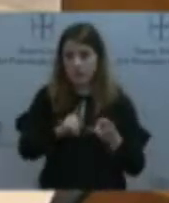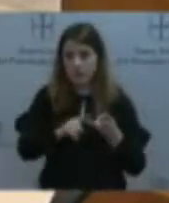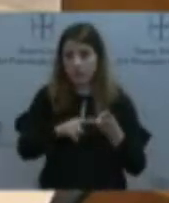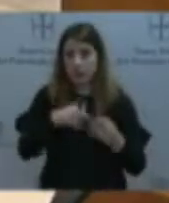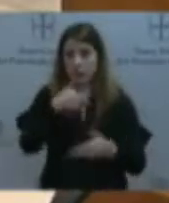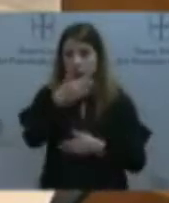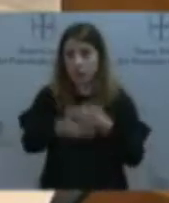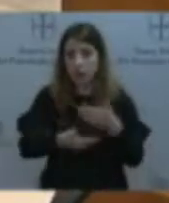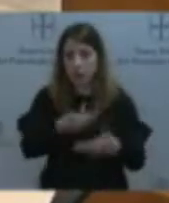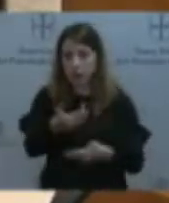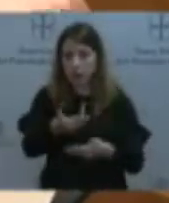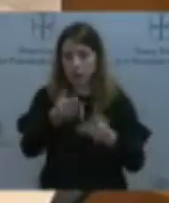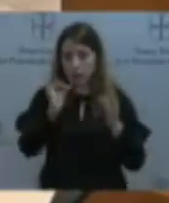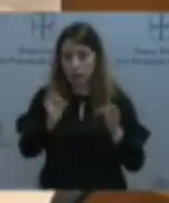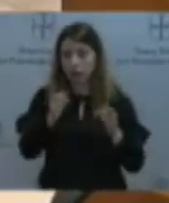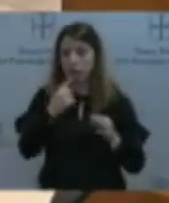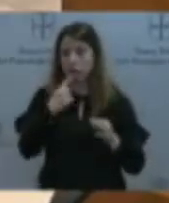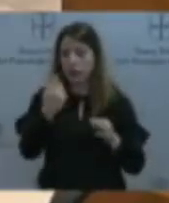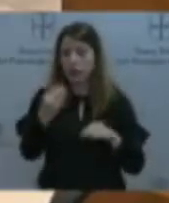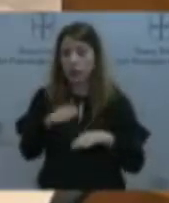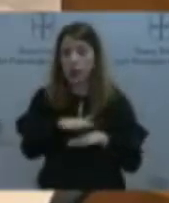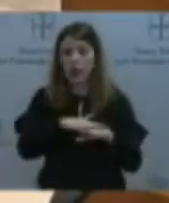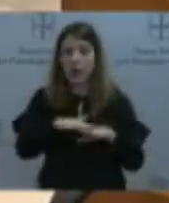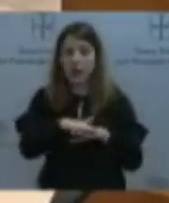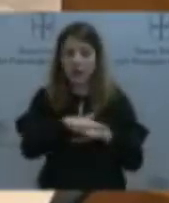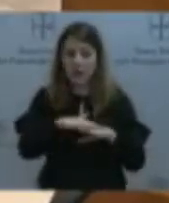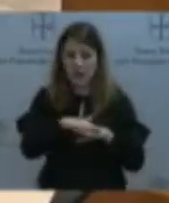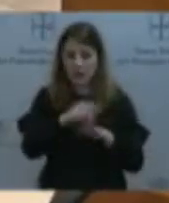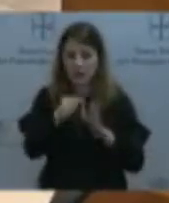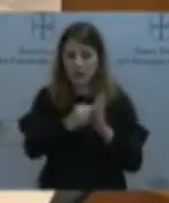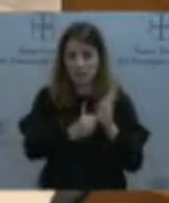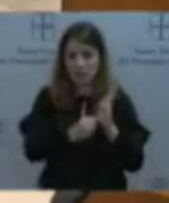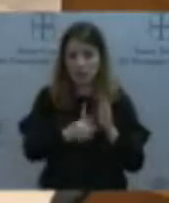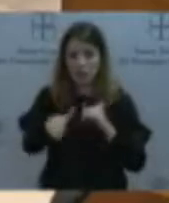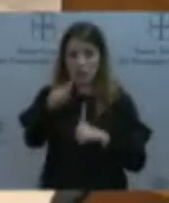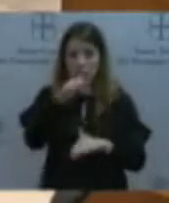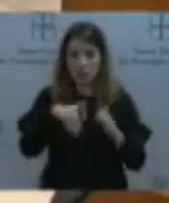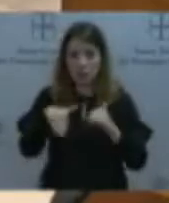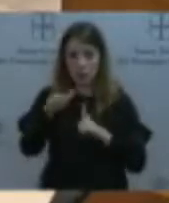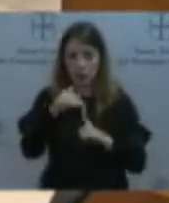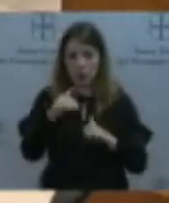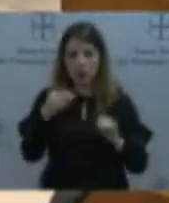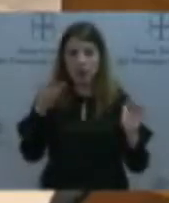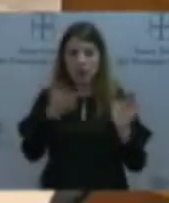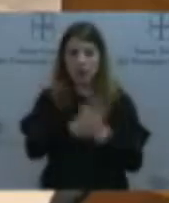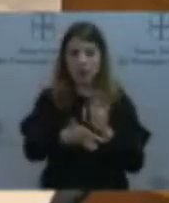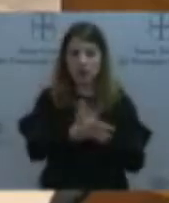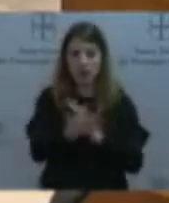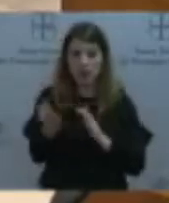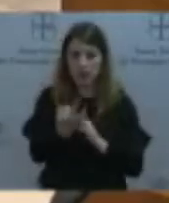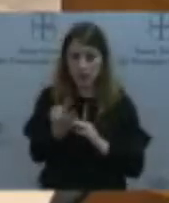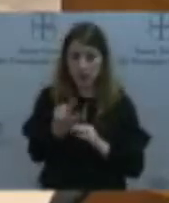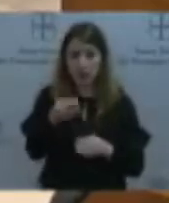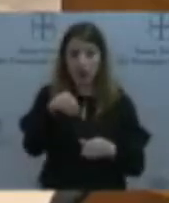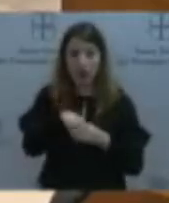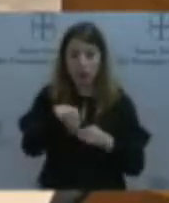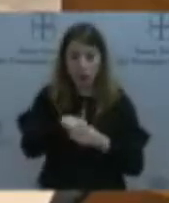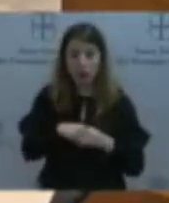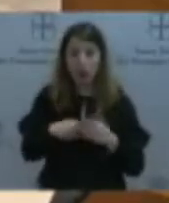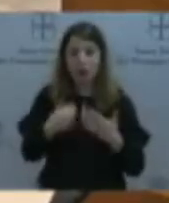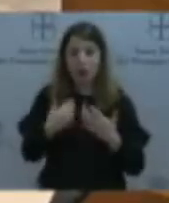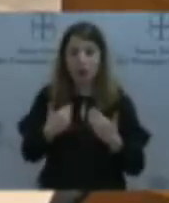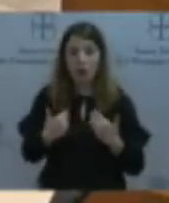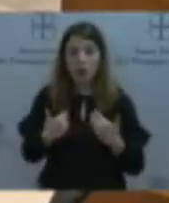de la convocatoria, que, entre otras cosas, definen la composición, funciones y competencias de las comisiones de evaluación,